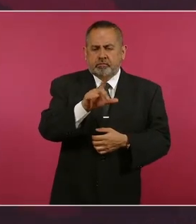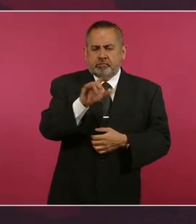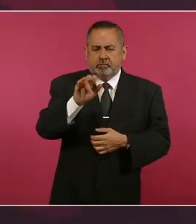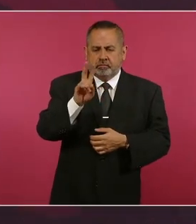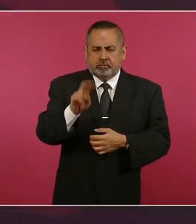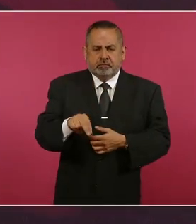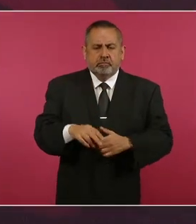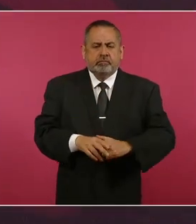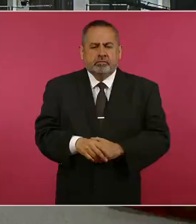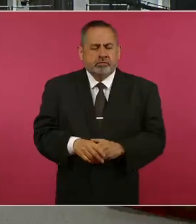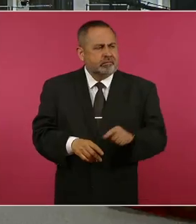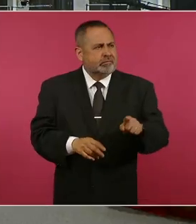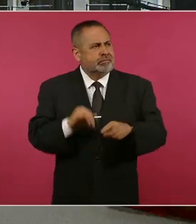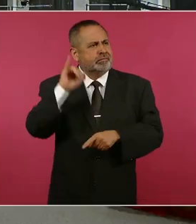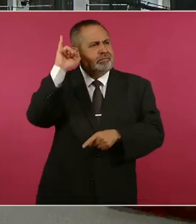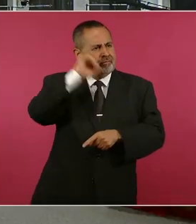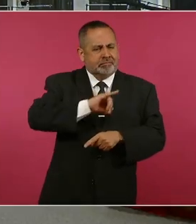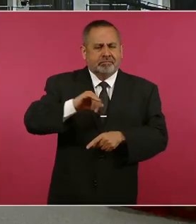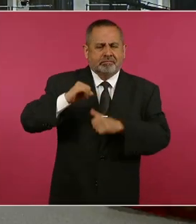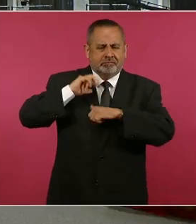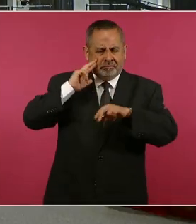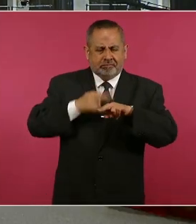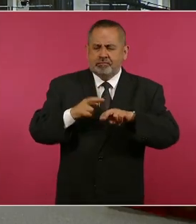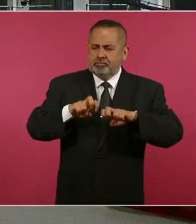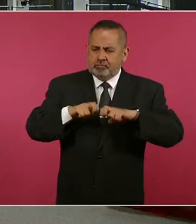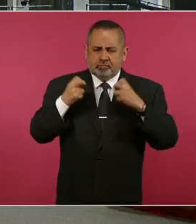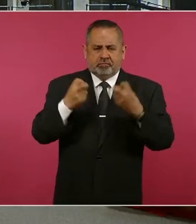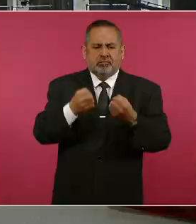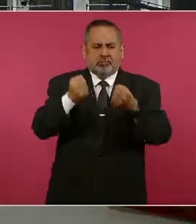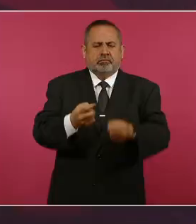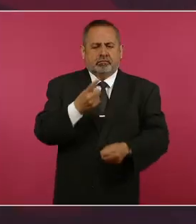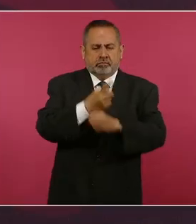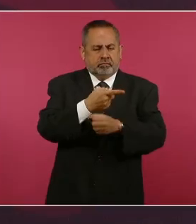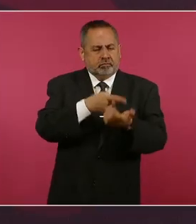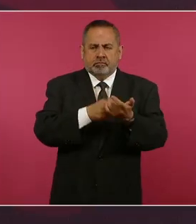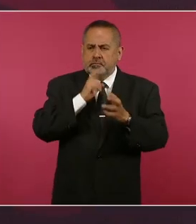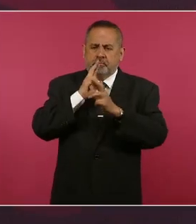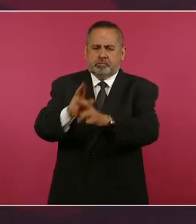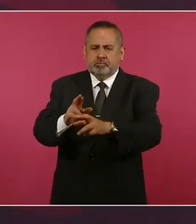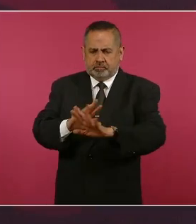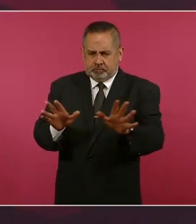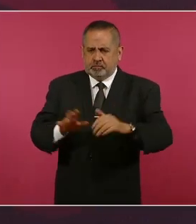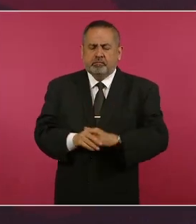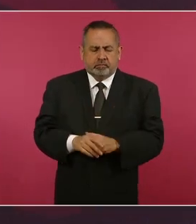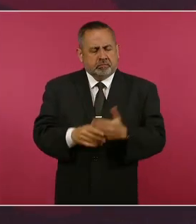El jefe de gabinete. Jefe de gabinete de seguridad del presidente Biden, ya